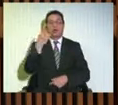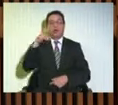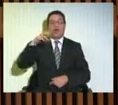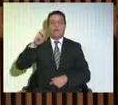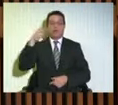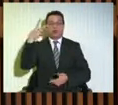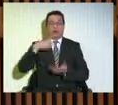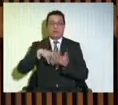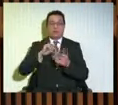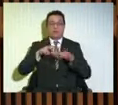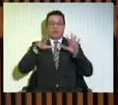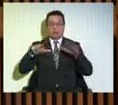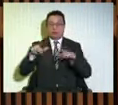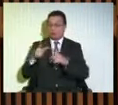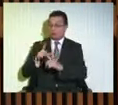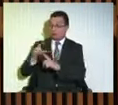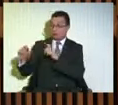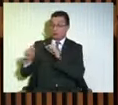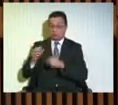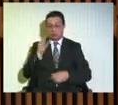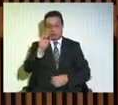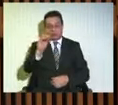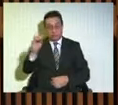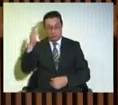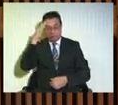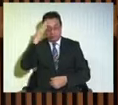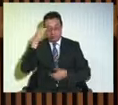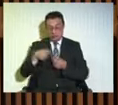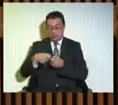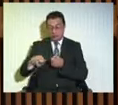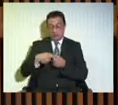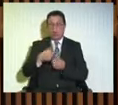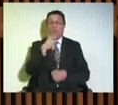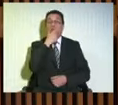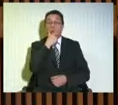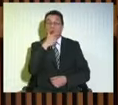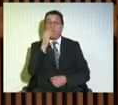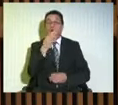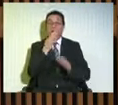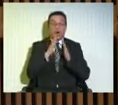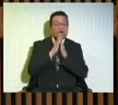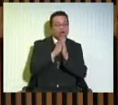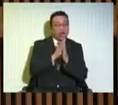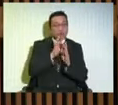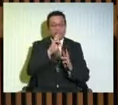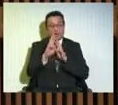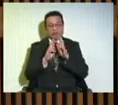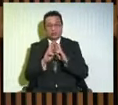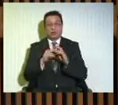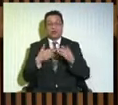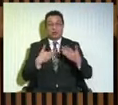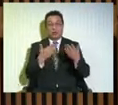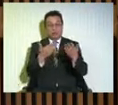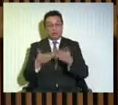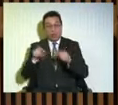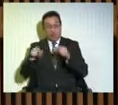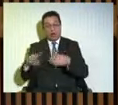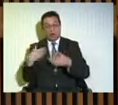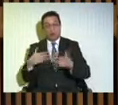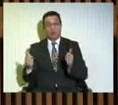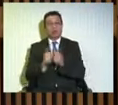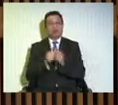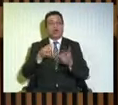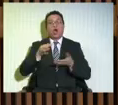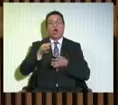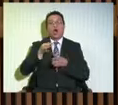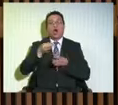2018. Al salir, les recordamos entregar sus hojas con dudas o recomendaciones. Los invitamos ahora a compartir un café